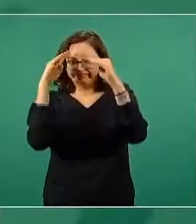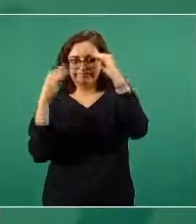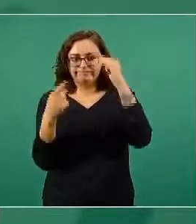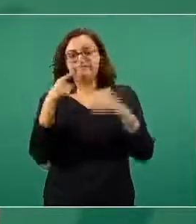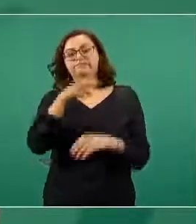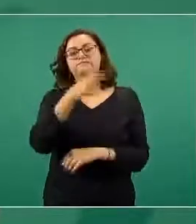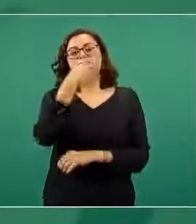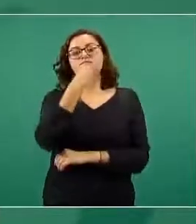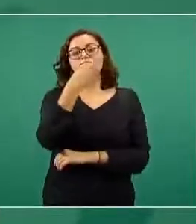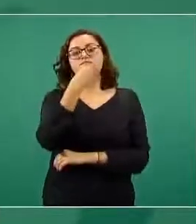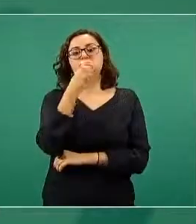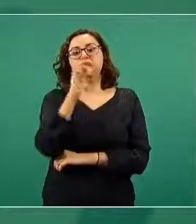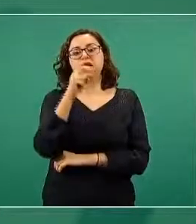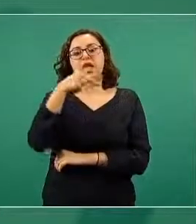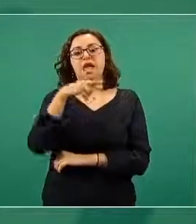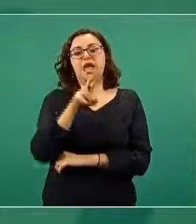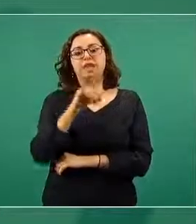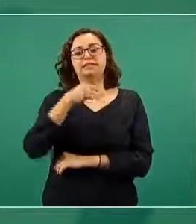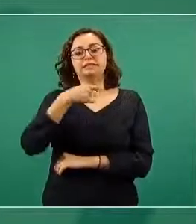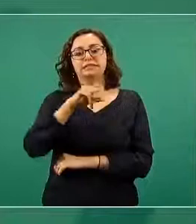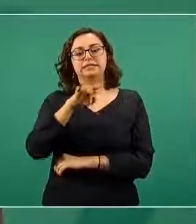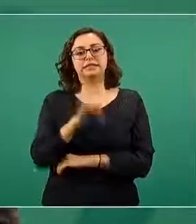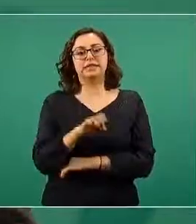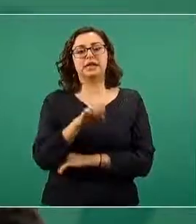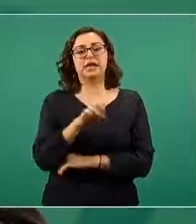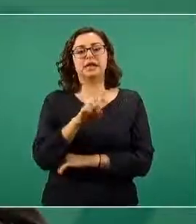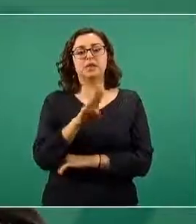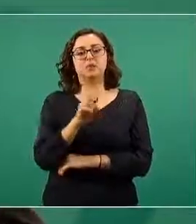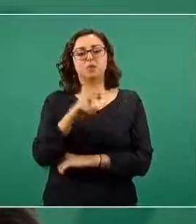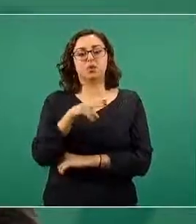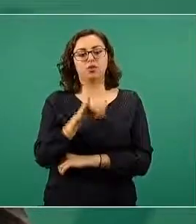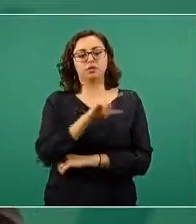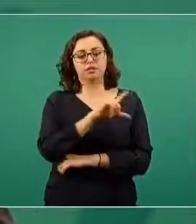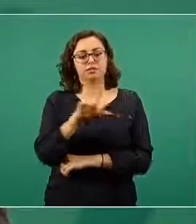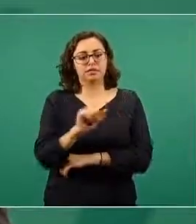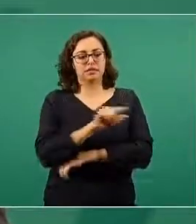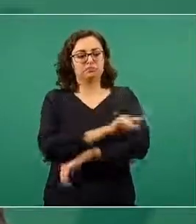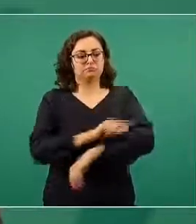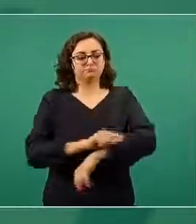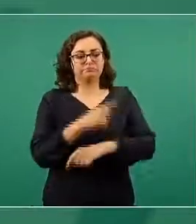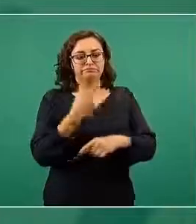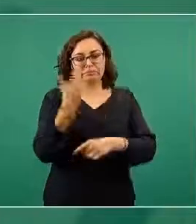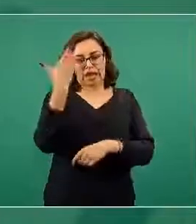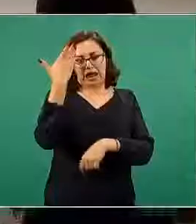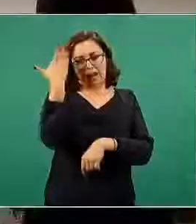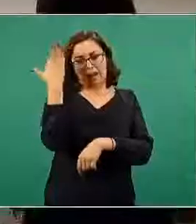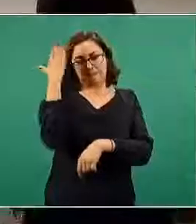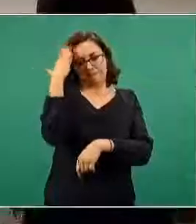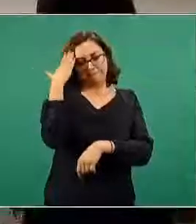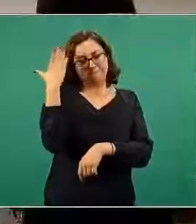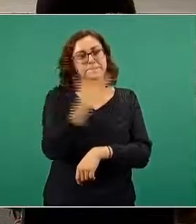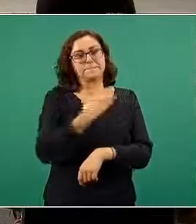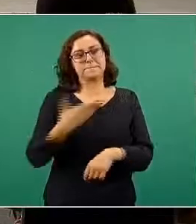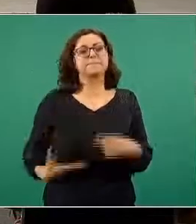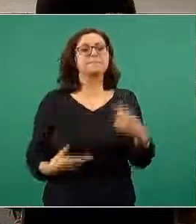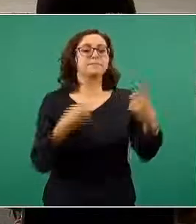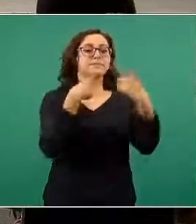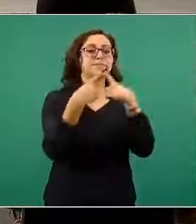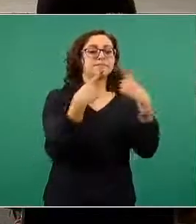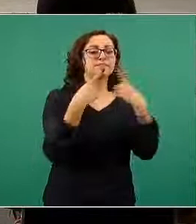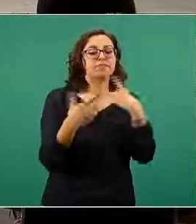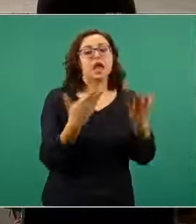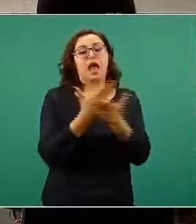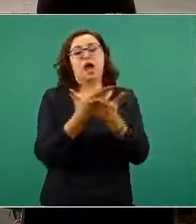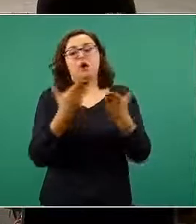Enrique Bonilla, entonces presidente de la Liga MX, ahora con Mikel Arriola, en su carácter ahora de presidente